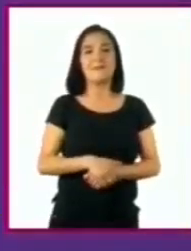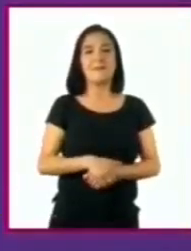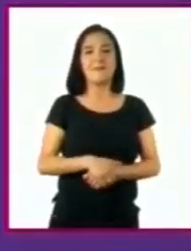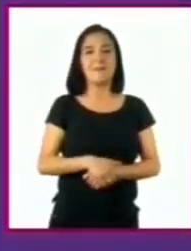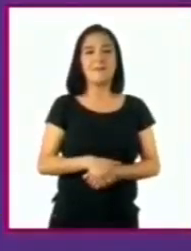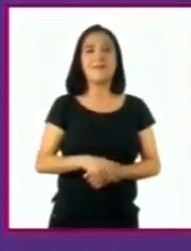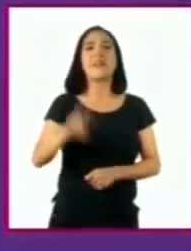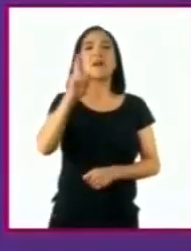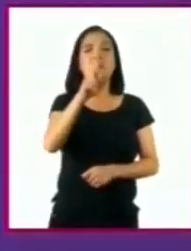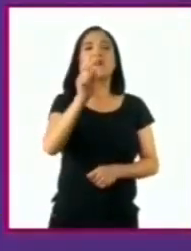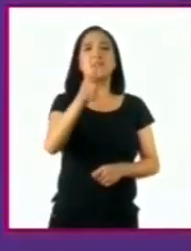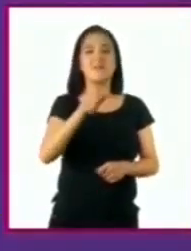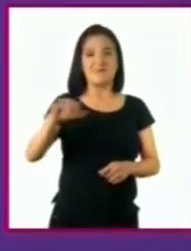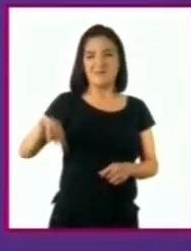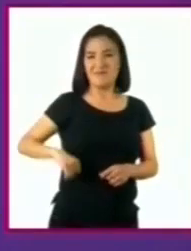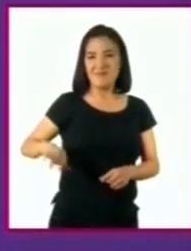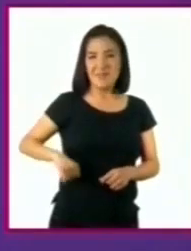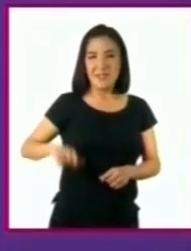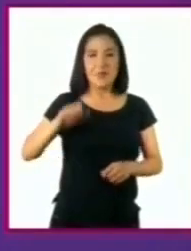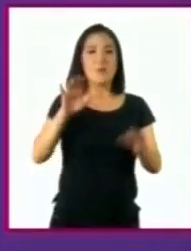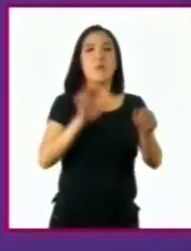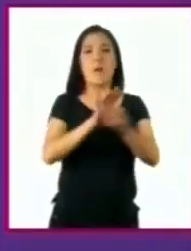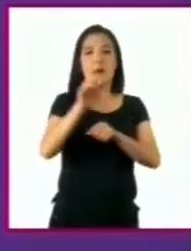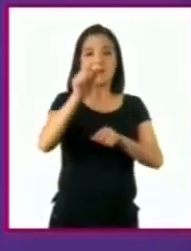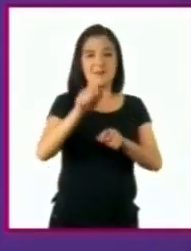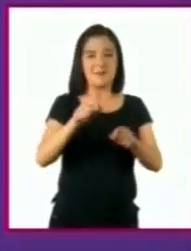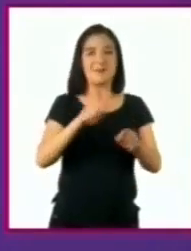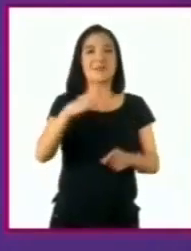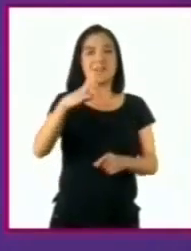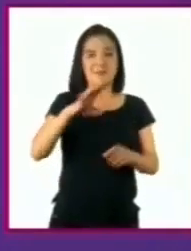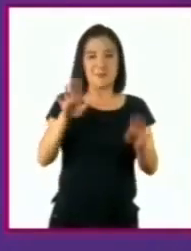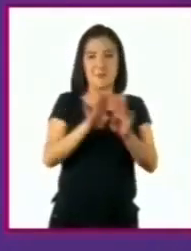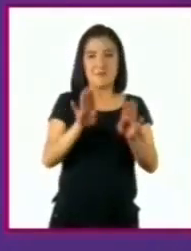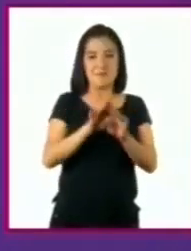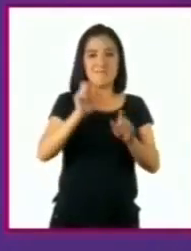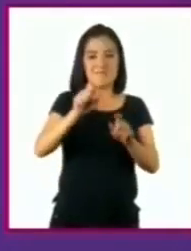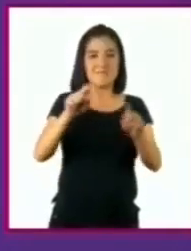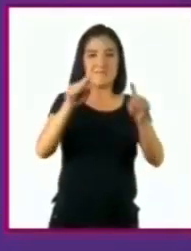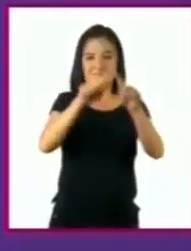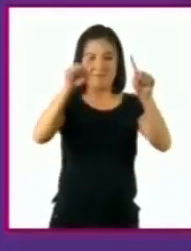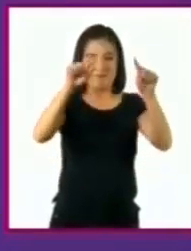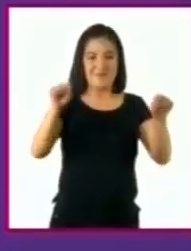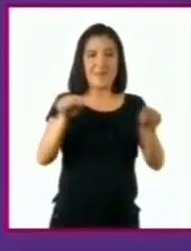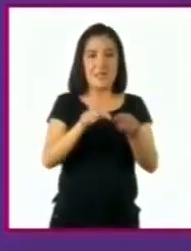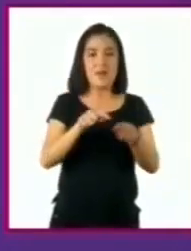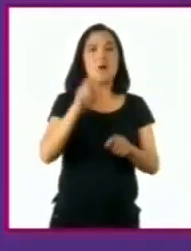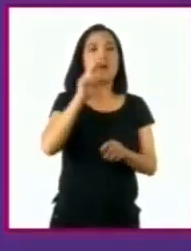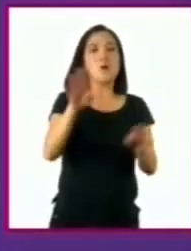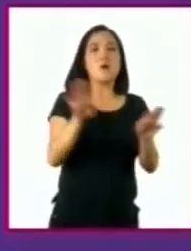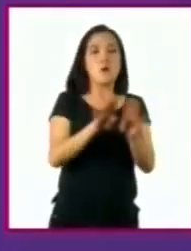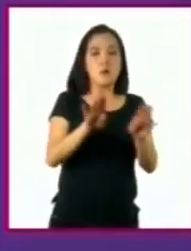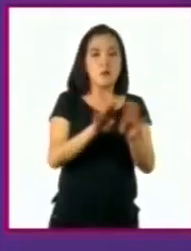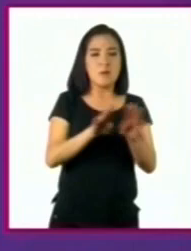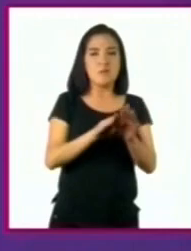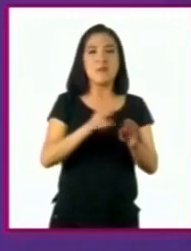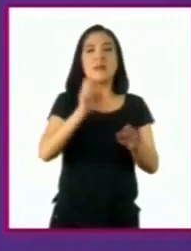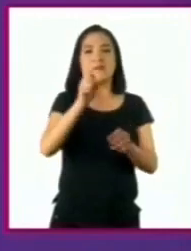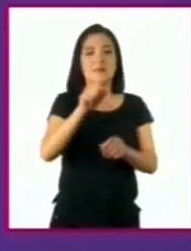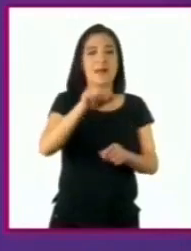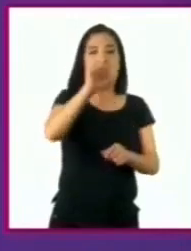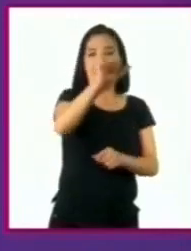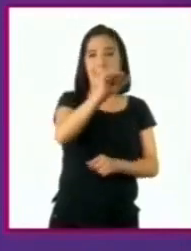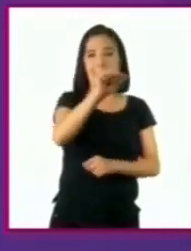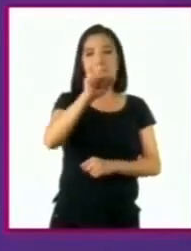Veamos una propiedad interesante de los cuadriláteros. Tracemos un cuadrilátero irregular y denoten sus vértices con A,